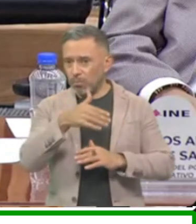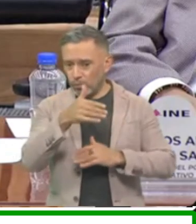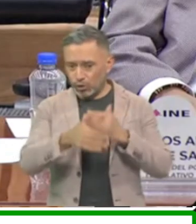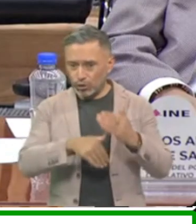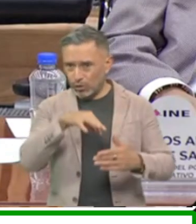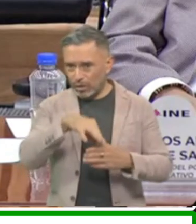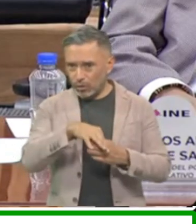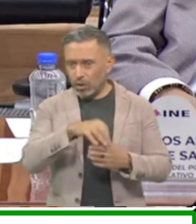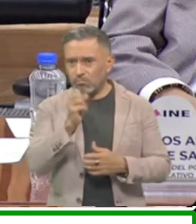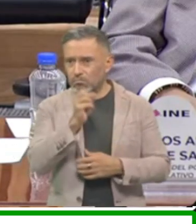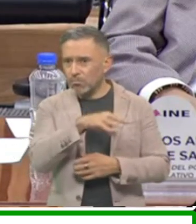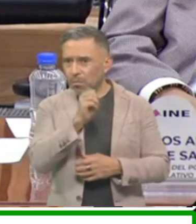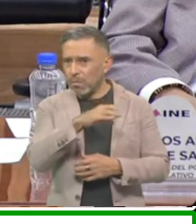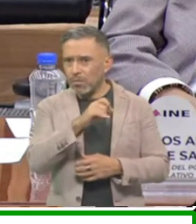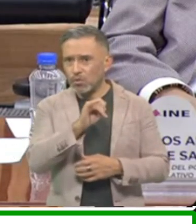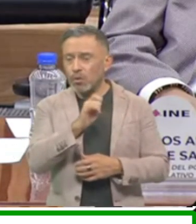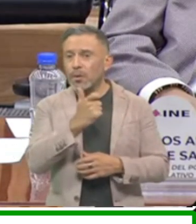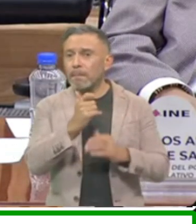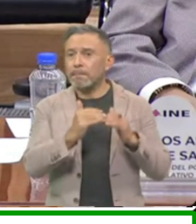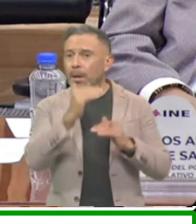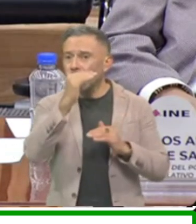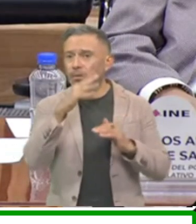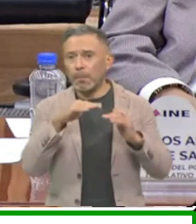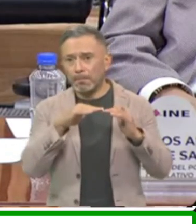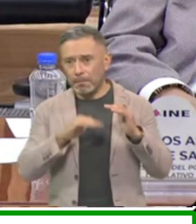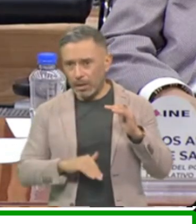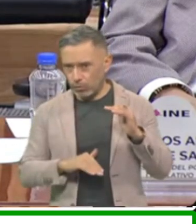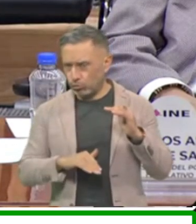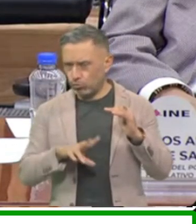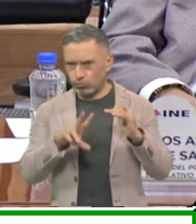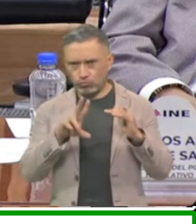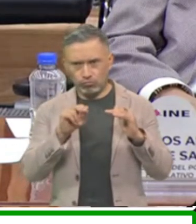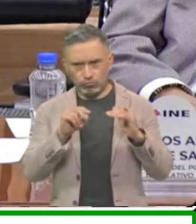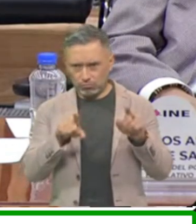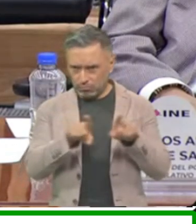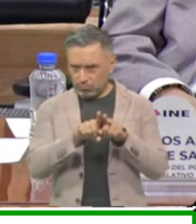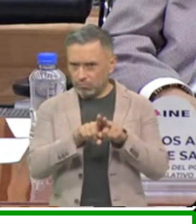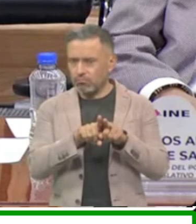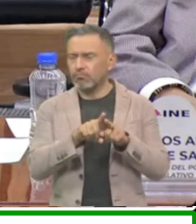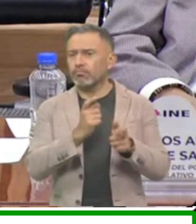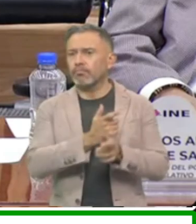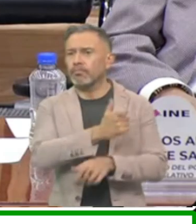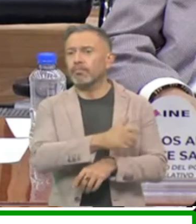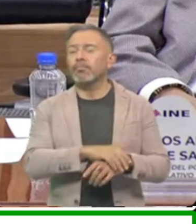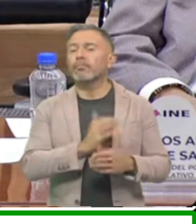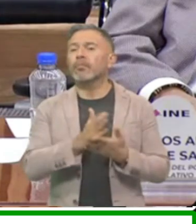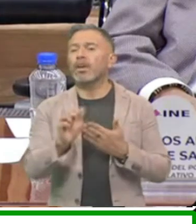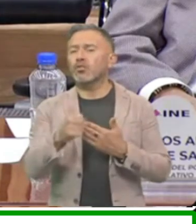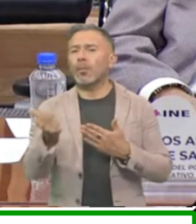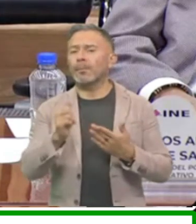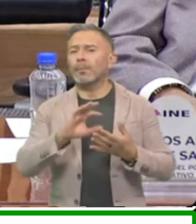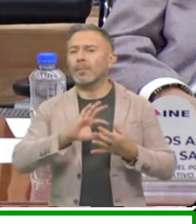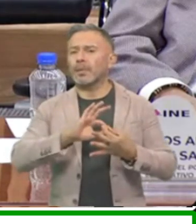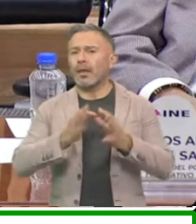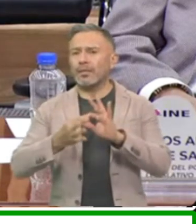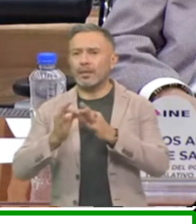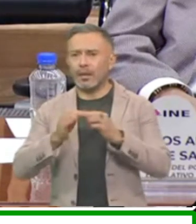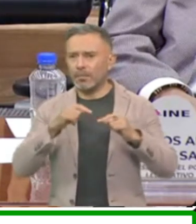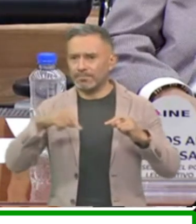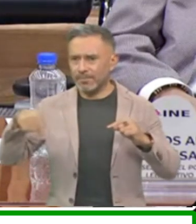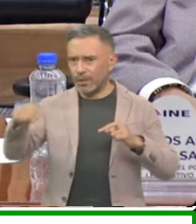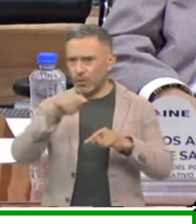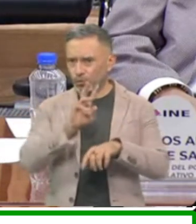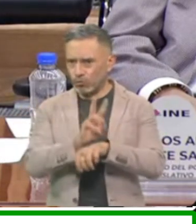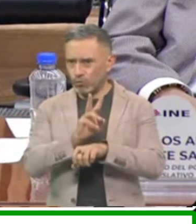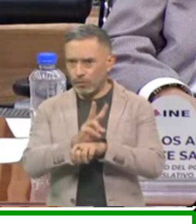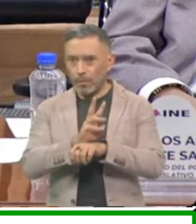proceso electoral, ni un centavo más ni un centavo menos. Sobre la cadena de custodia, el presidente del